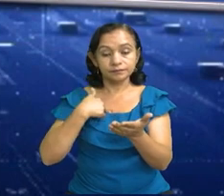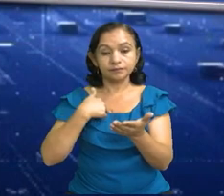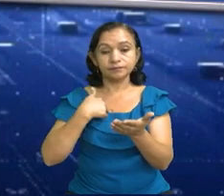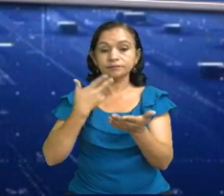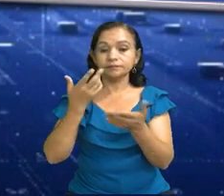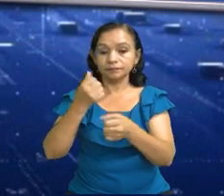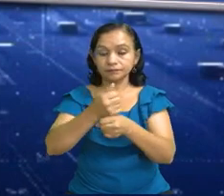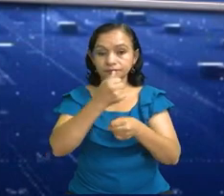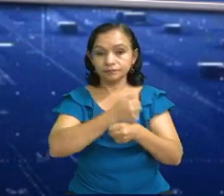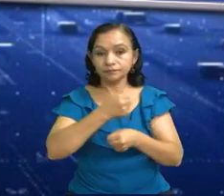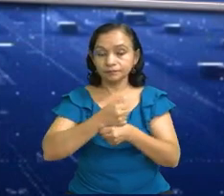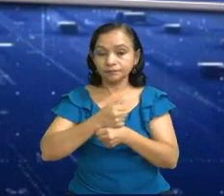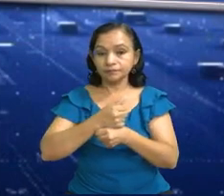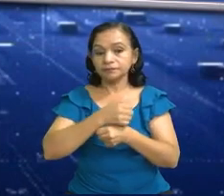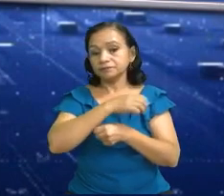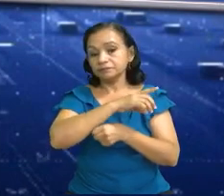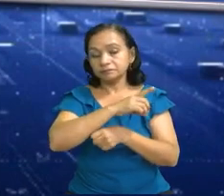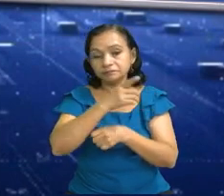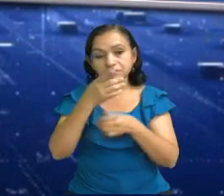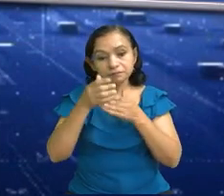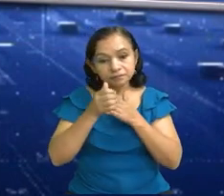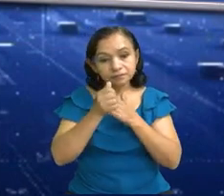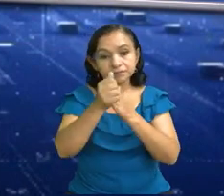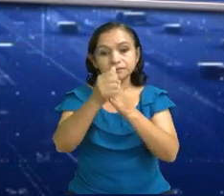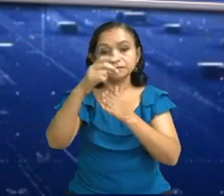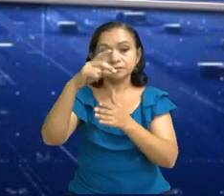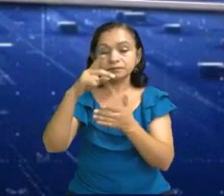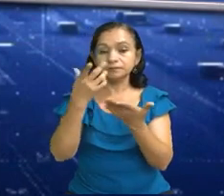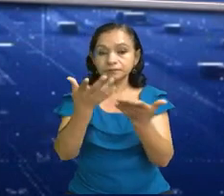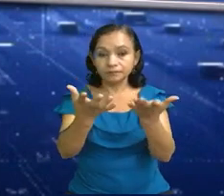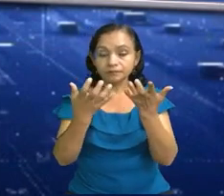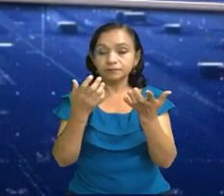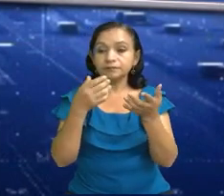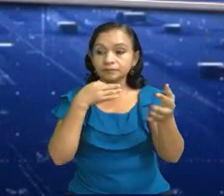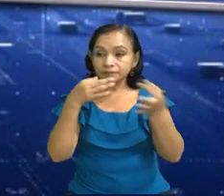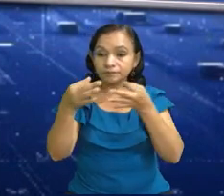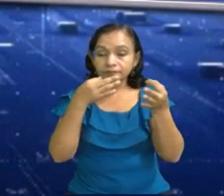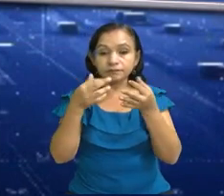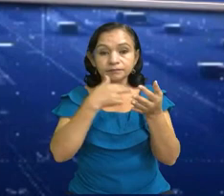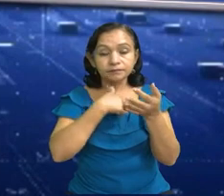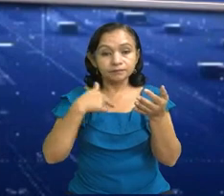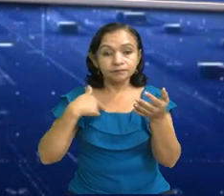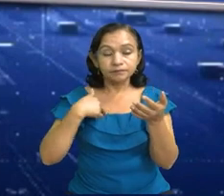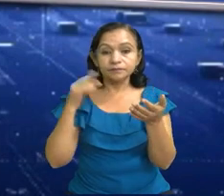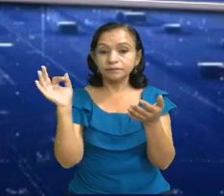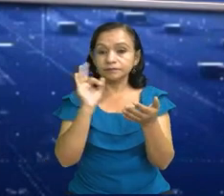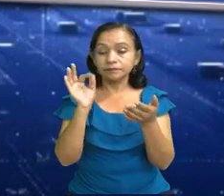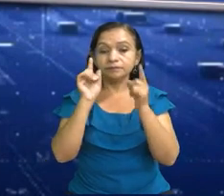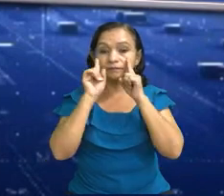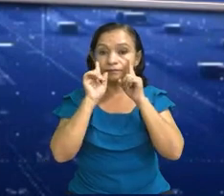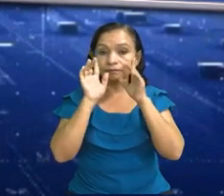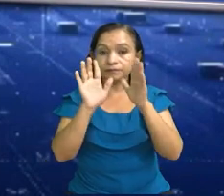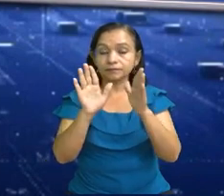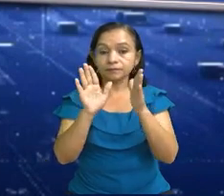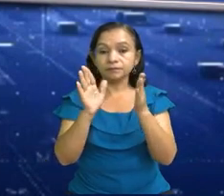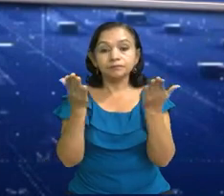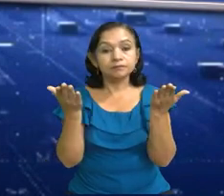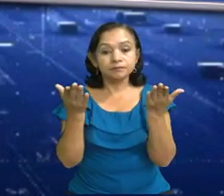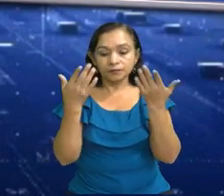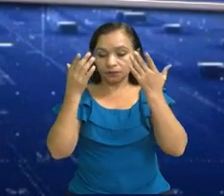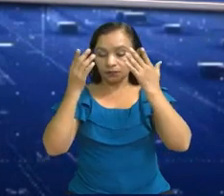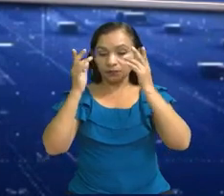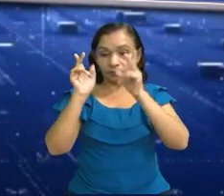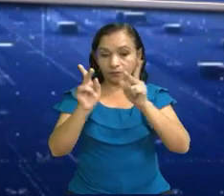elaboración de los guías y protocolos. Pero la clave, y queremos insistir en esto, son las medidas preventivas y el autocuidado que